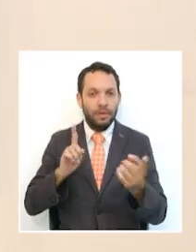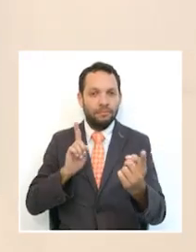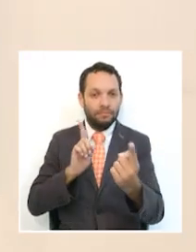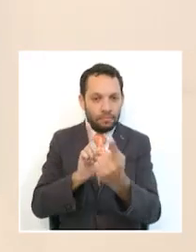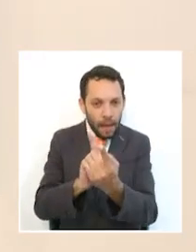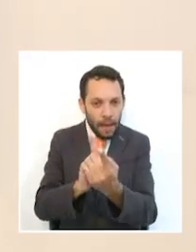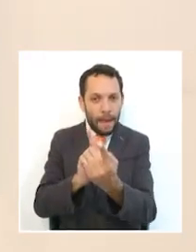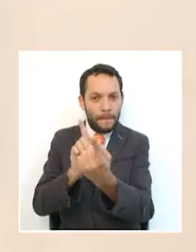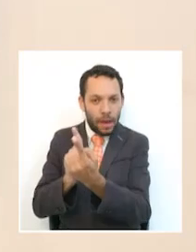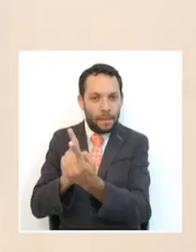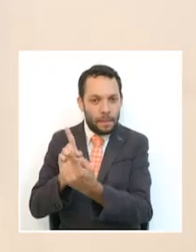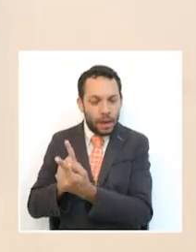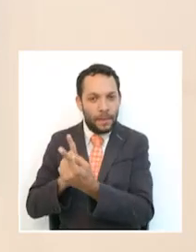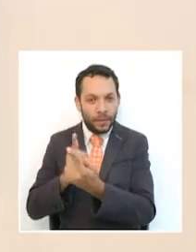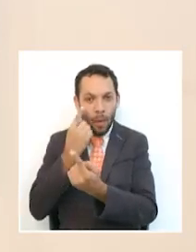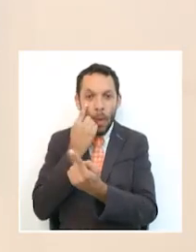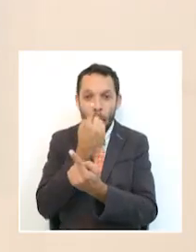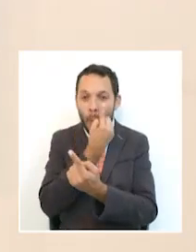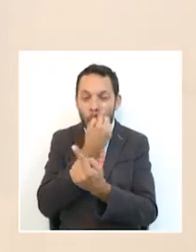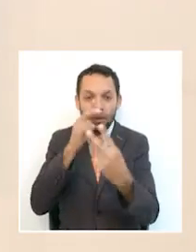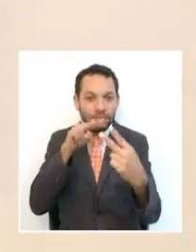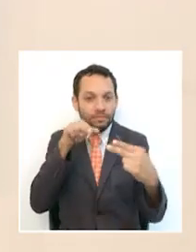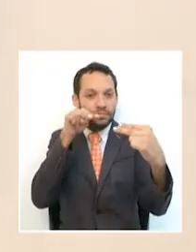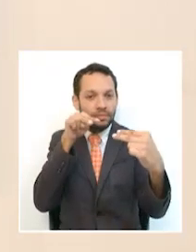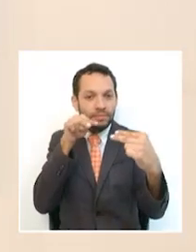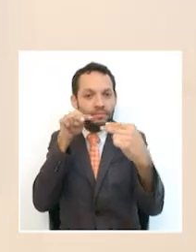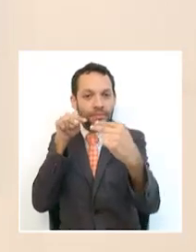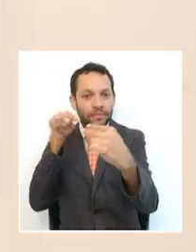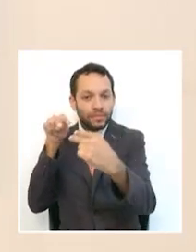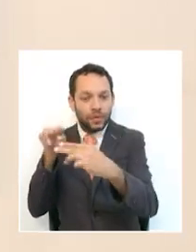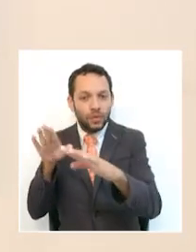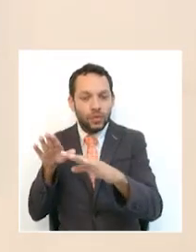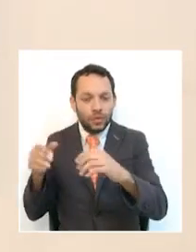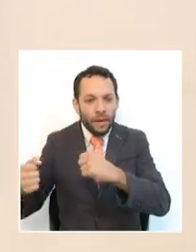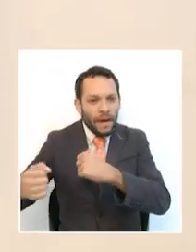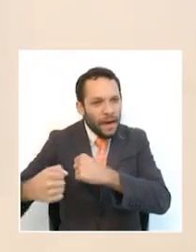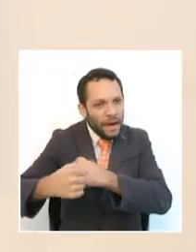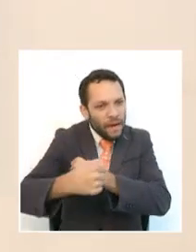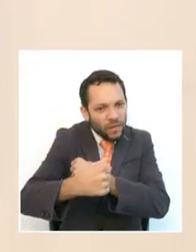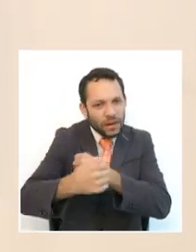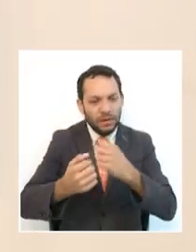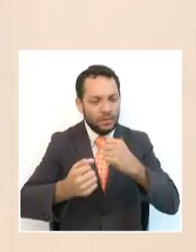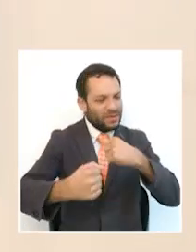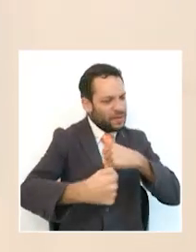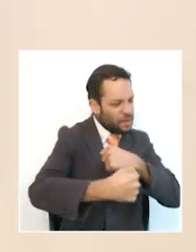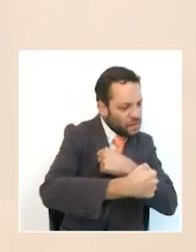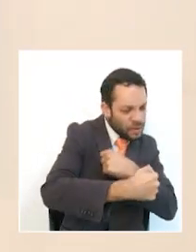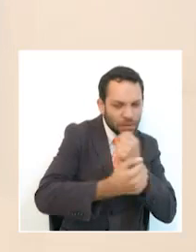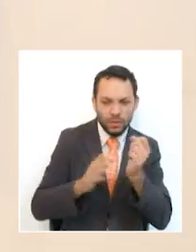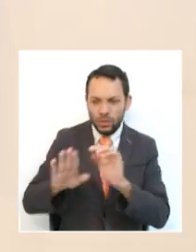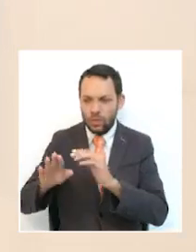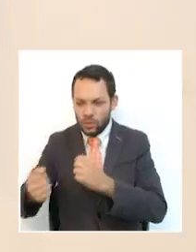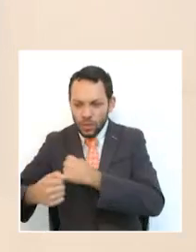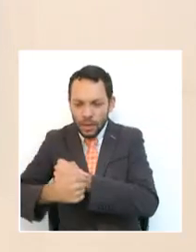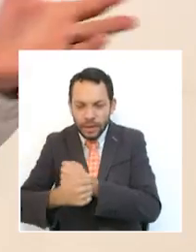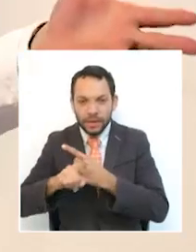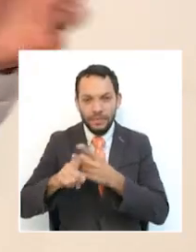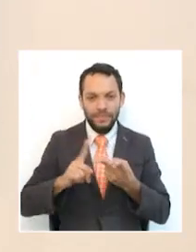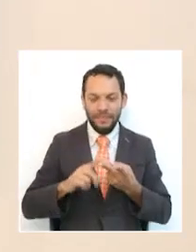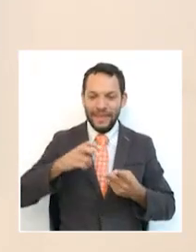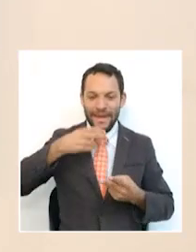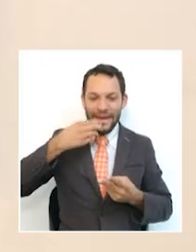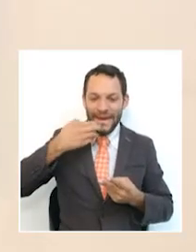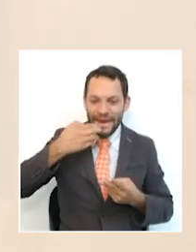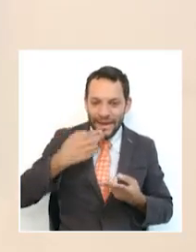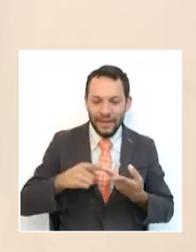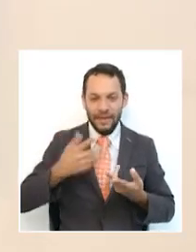a las personas a los ojos nos abrazamos nos decimos cosas positivas nos reímos como le decía